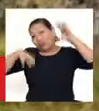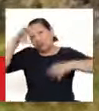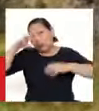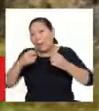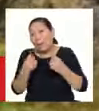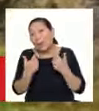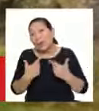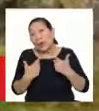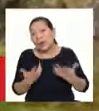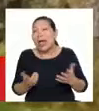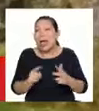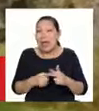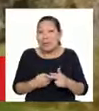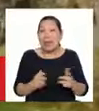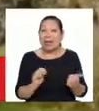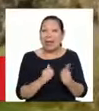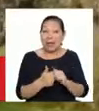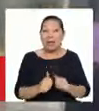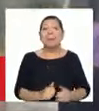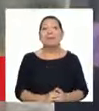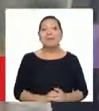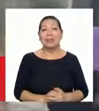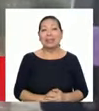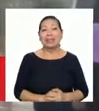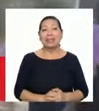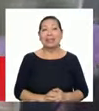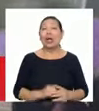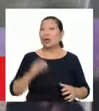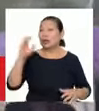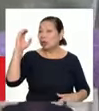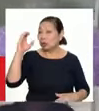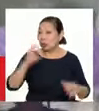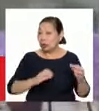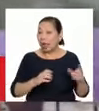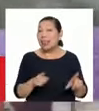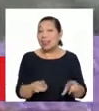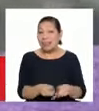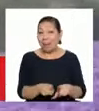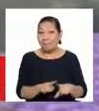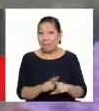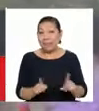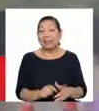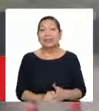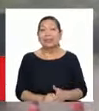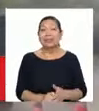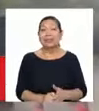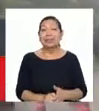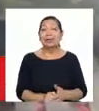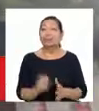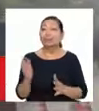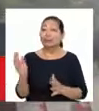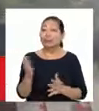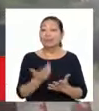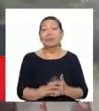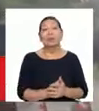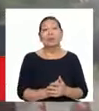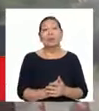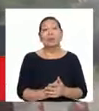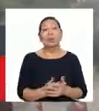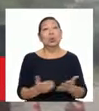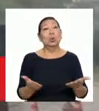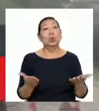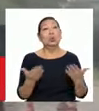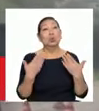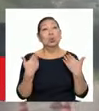las llamas comienza a cambiar. La lluvia también ha logrado refrescar el clima y aplacar el